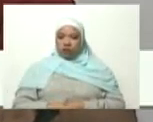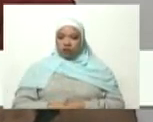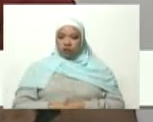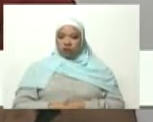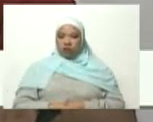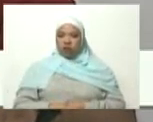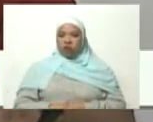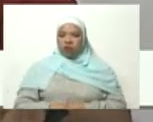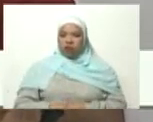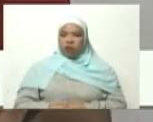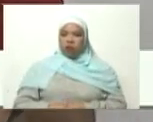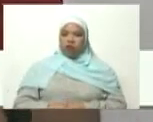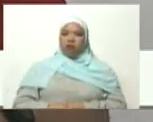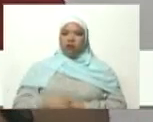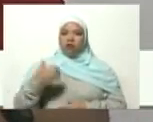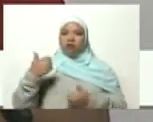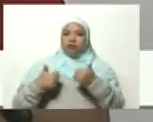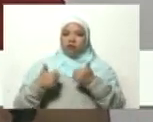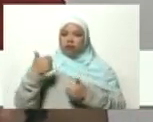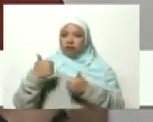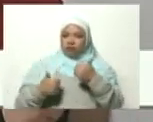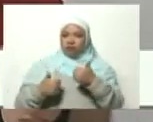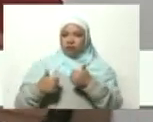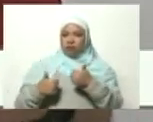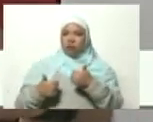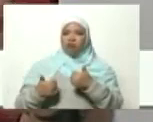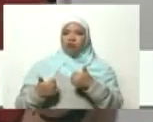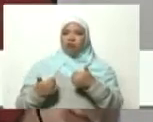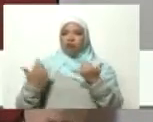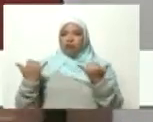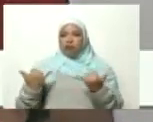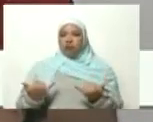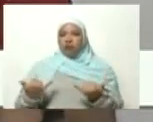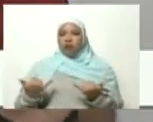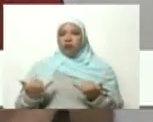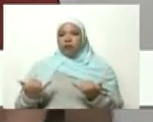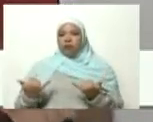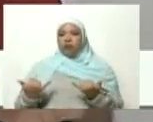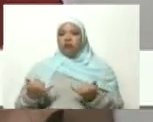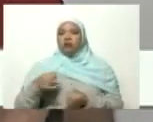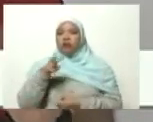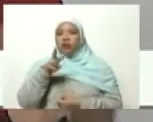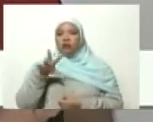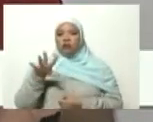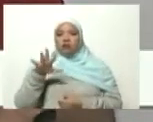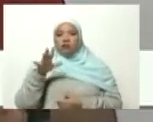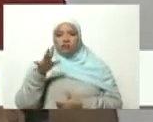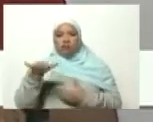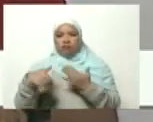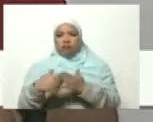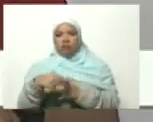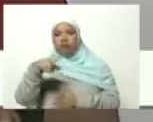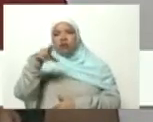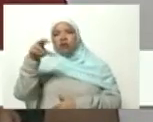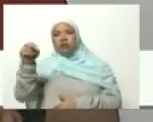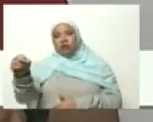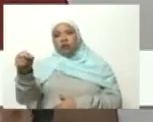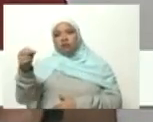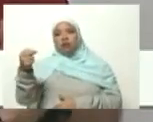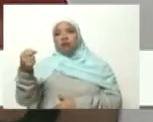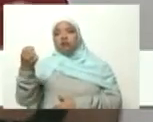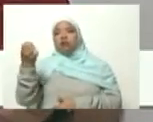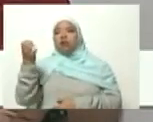postularon. Y nosotros estimamos que puede haber entre 25, 30, es el número que estamos revisando,